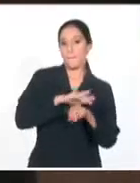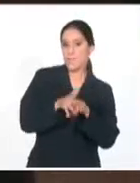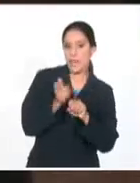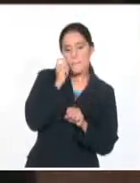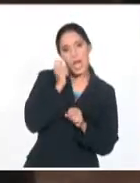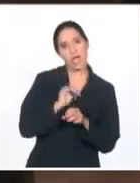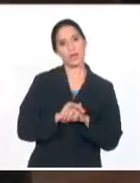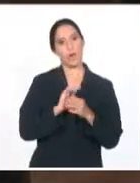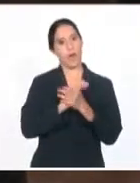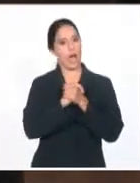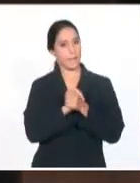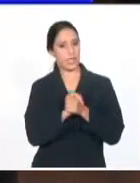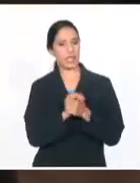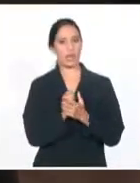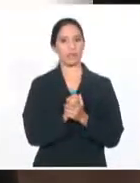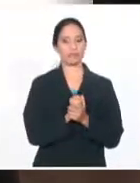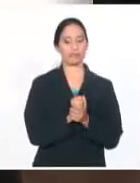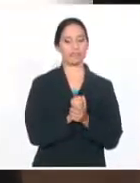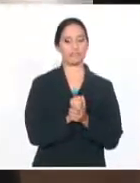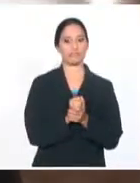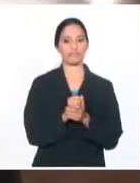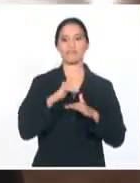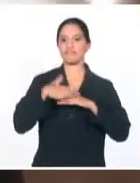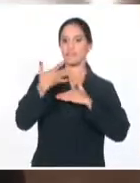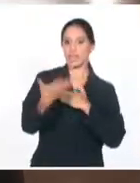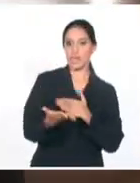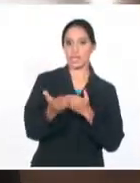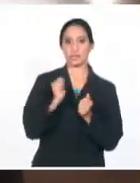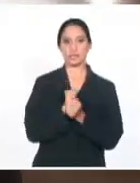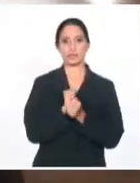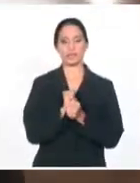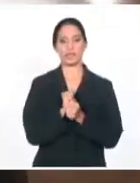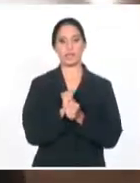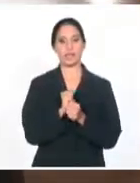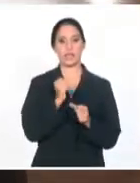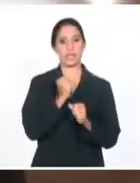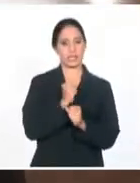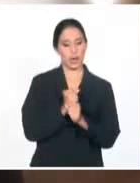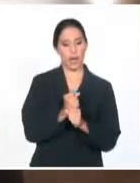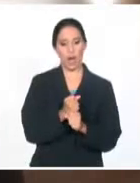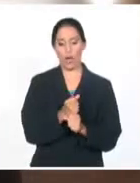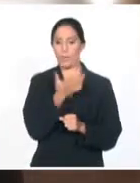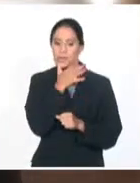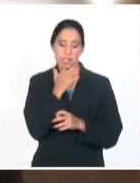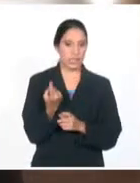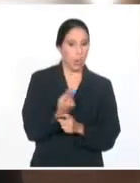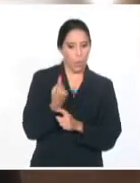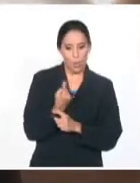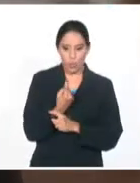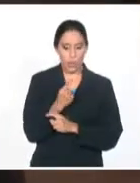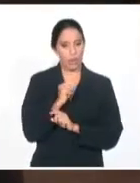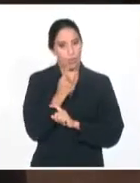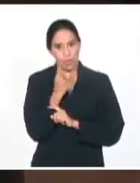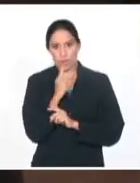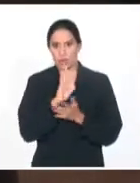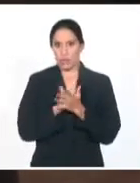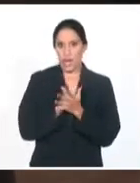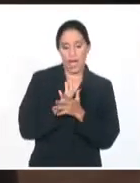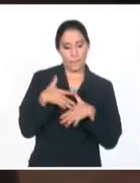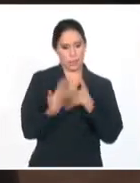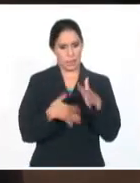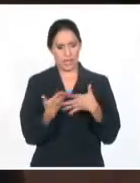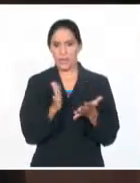amigo. Fuera de la pista, el trabajo parecido al de la pista. Somos uno igual, no tenemos ningún tipo de problema,